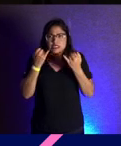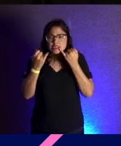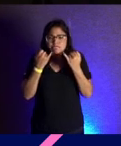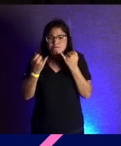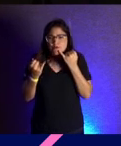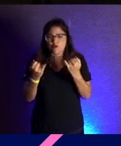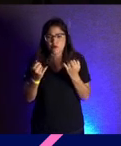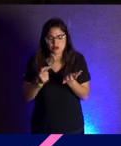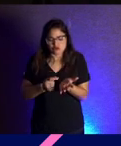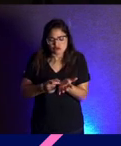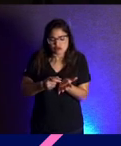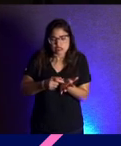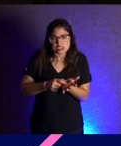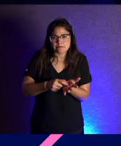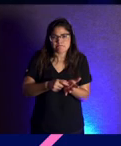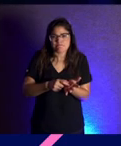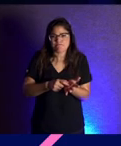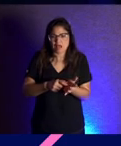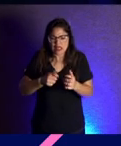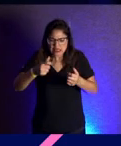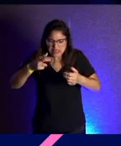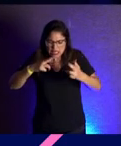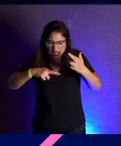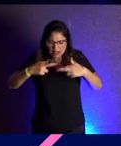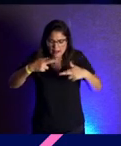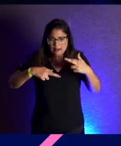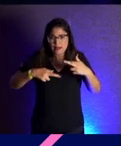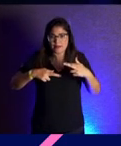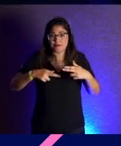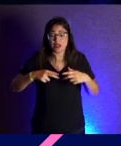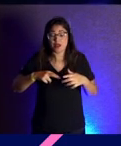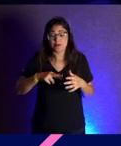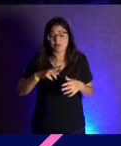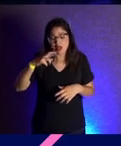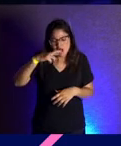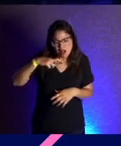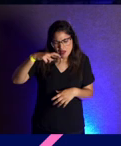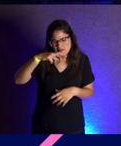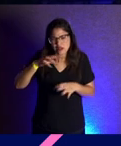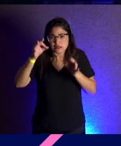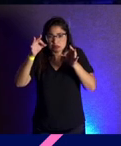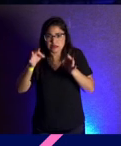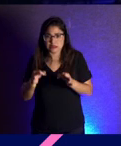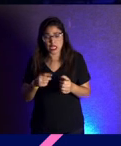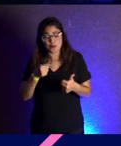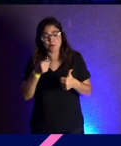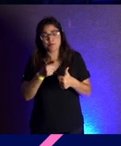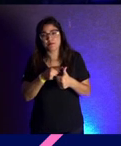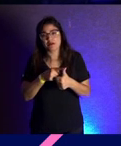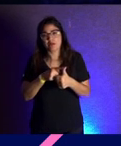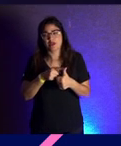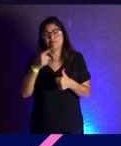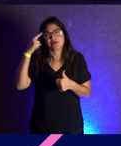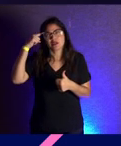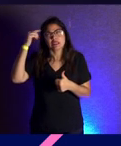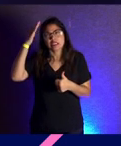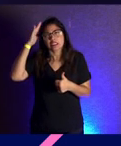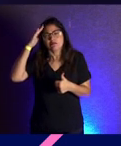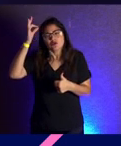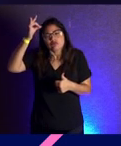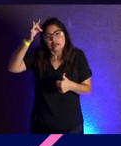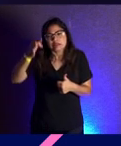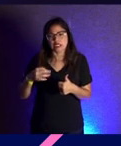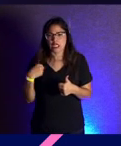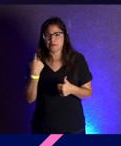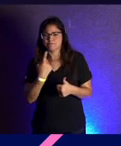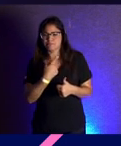análisis confiable, tienes todo el negocio. Uno es por eso que tenemos que hacer un proceso de ciencia, se trata de todos los datos. Y si